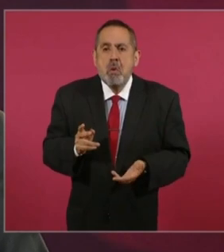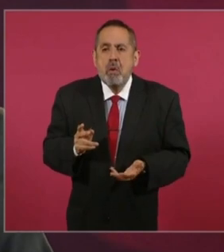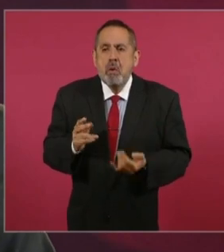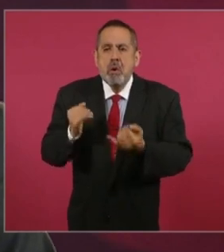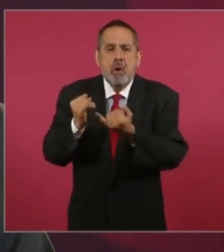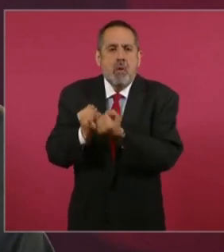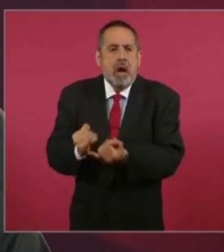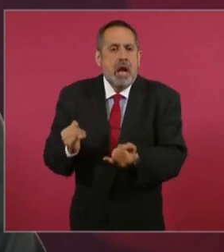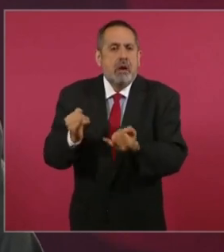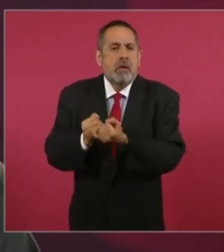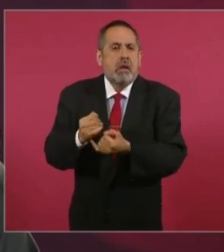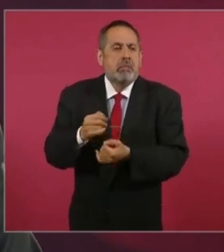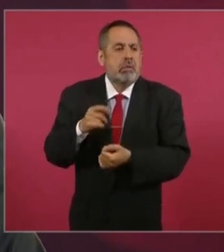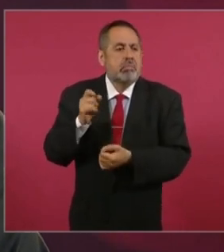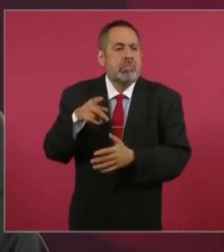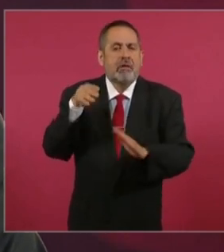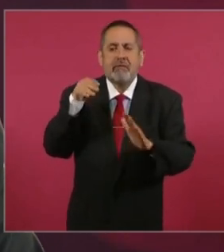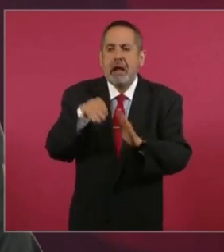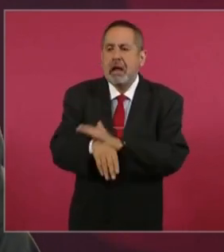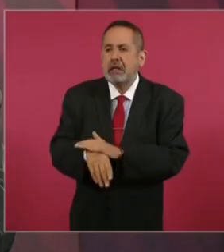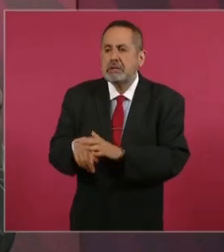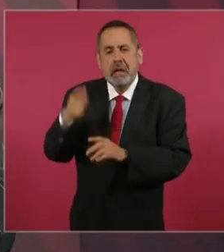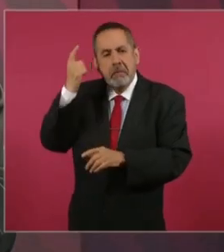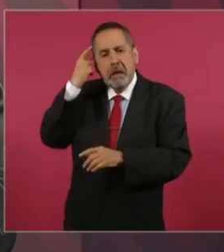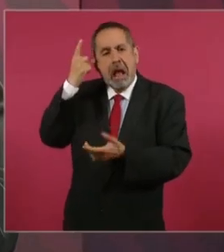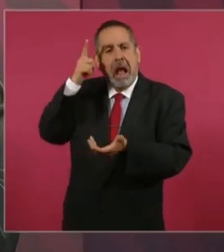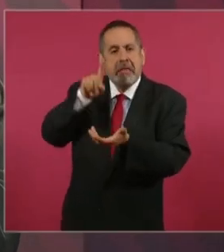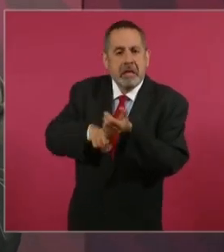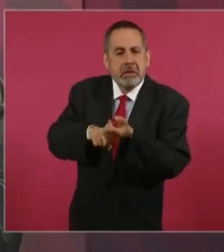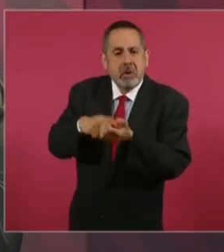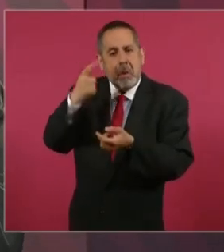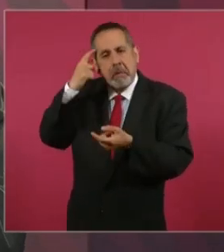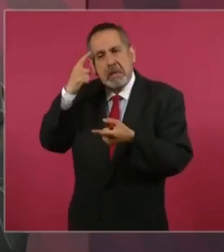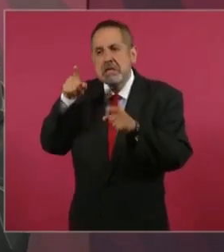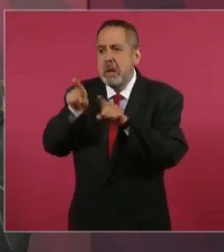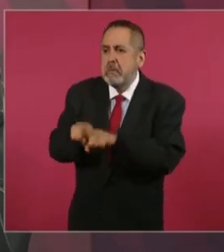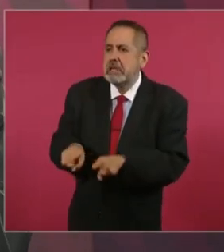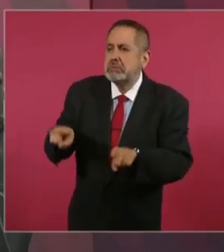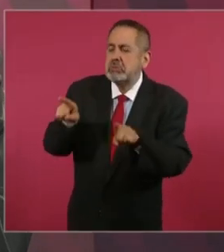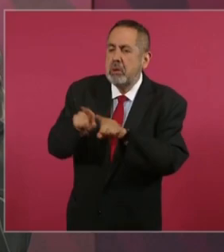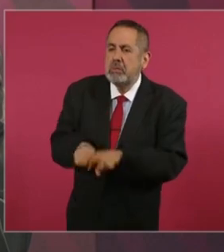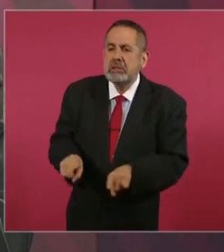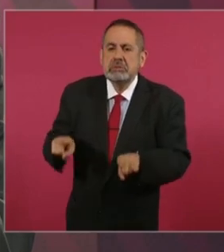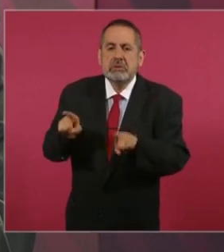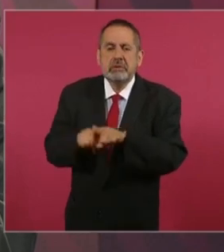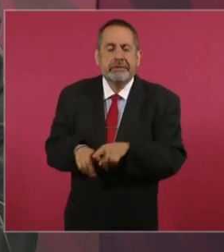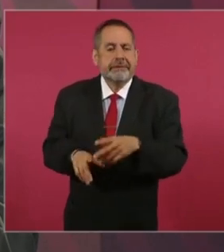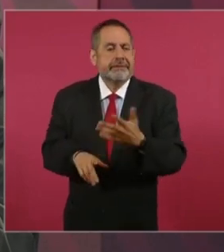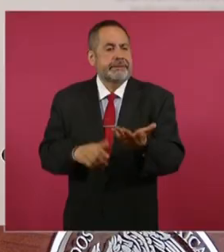pueden fracasar como ha sucedido y es hasta lastimoso